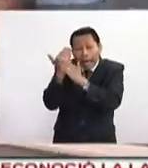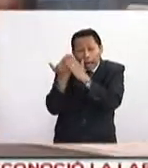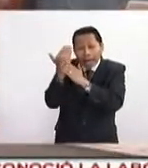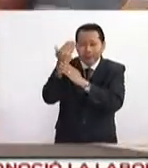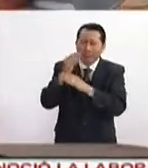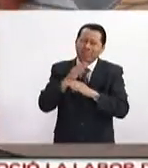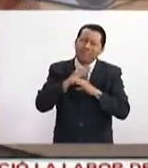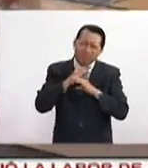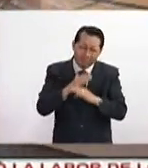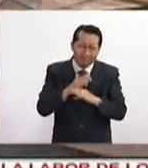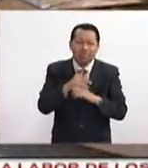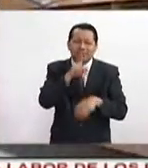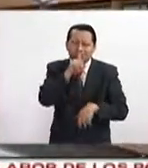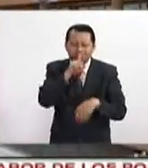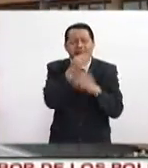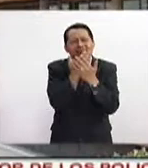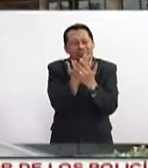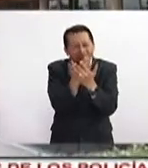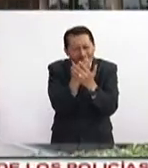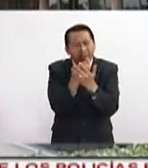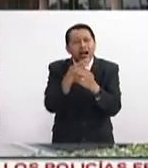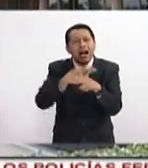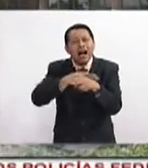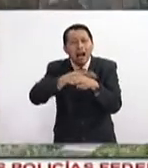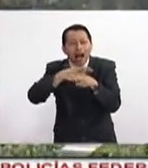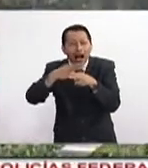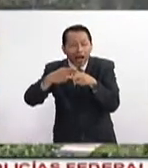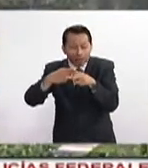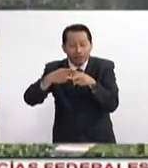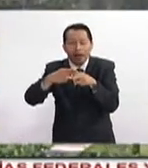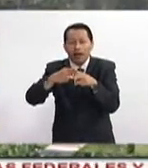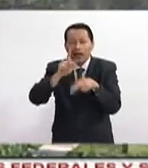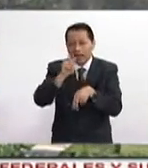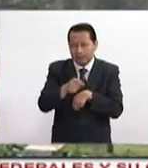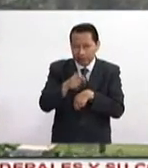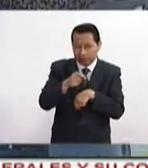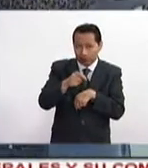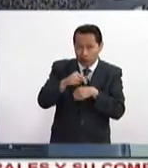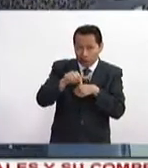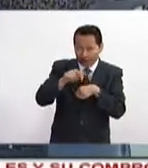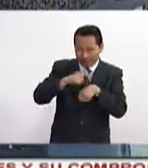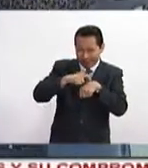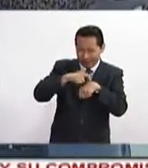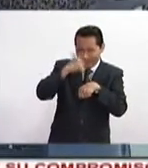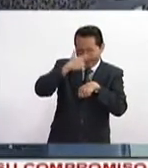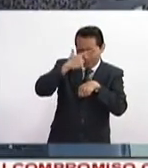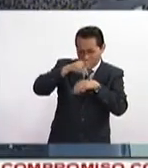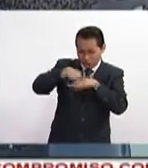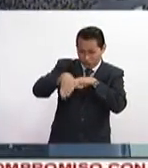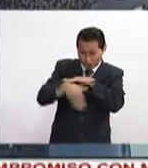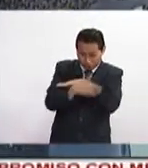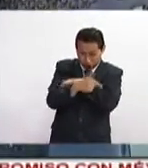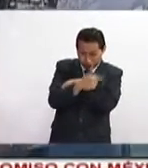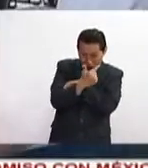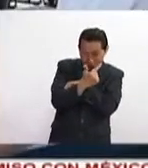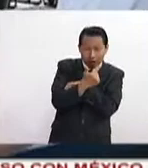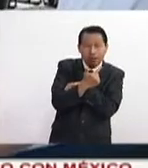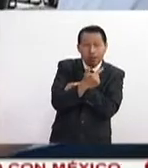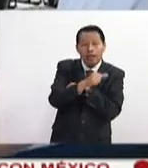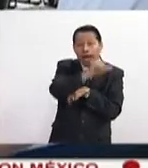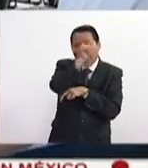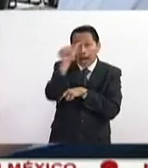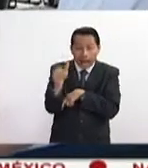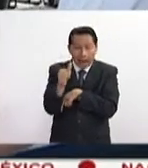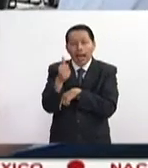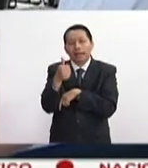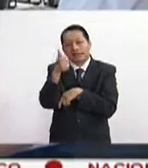decir, esperarse hasta la medianoche, más bien a partir de la medianoche y hasta las 6 de la mañana no hacerlo, es porque cuando el